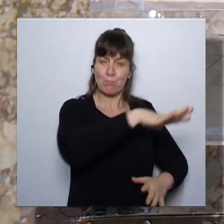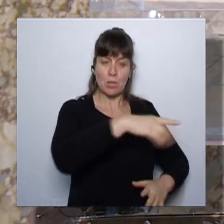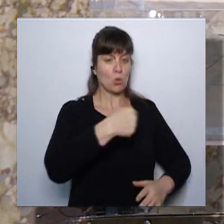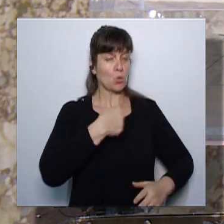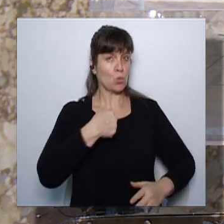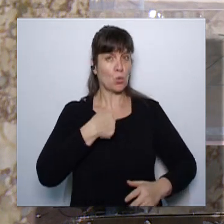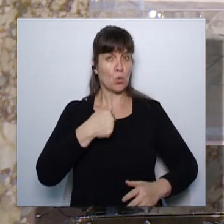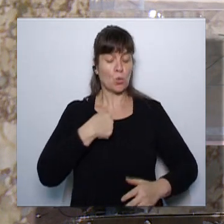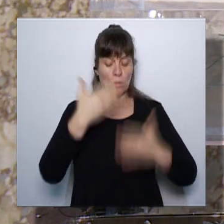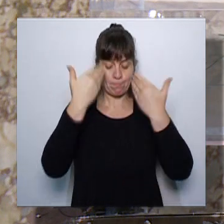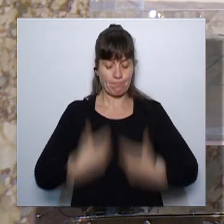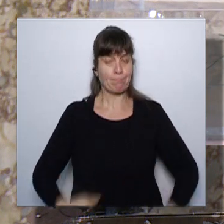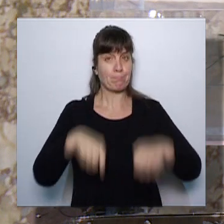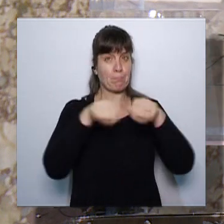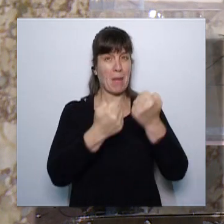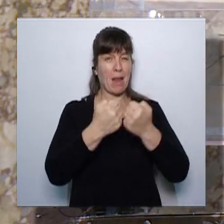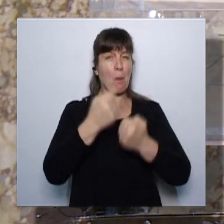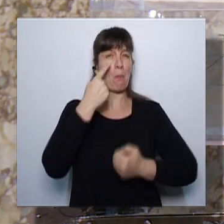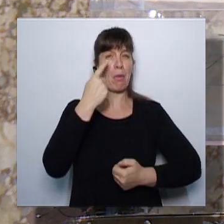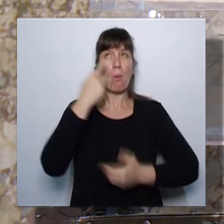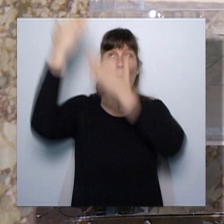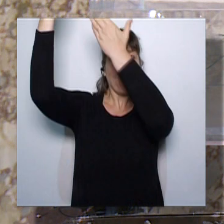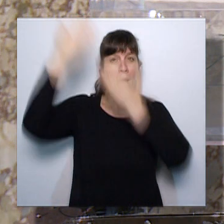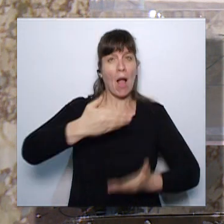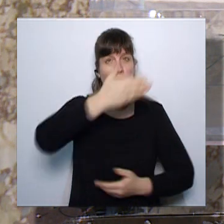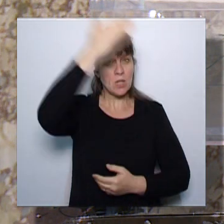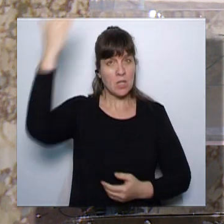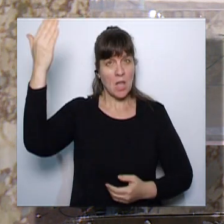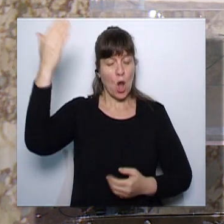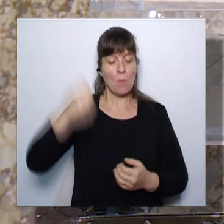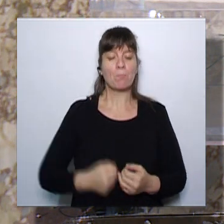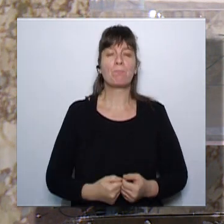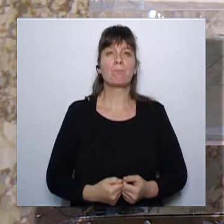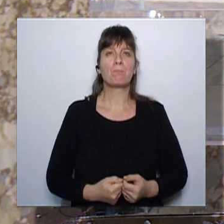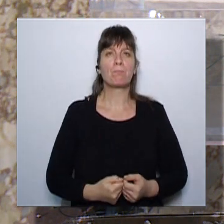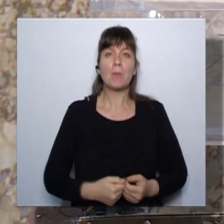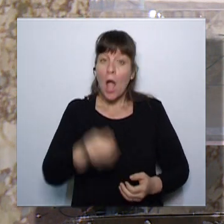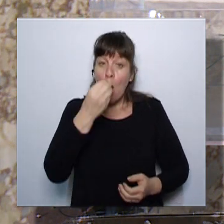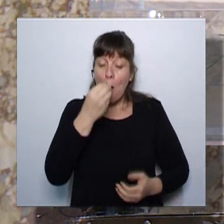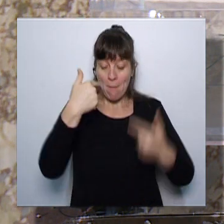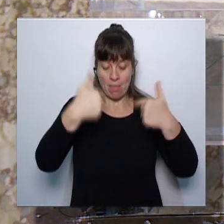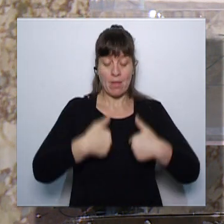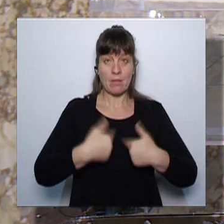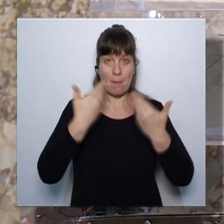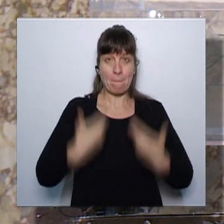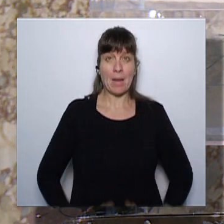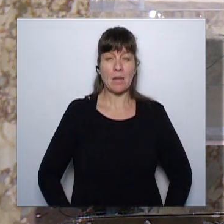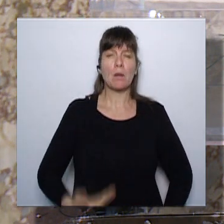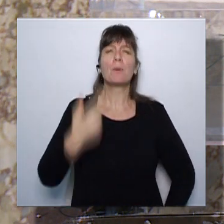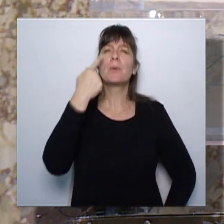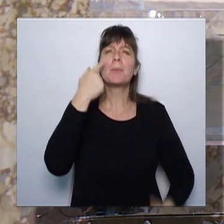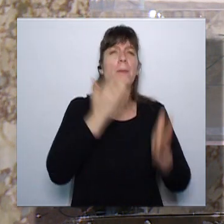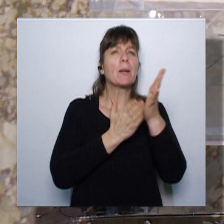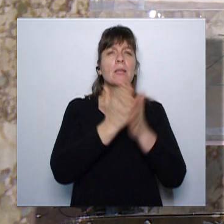yo soy el pan vivo bajado del cielo el que coma de este pan vivirá